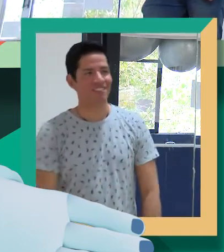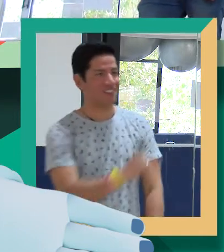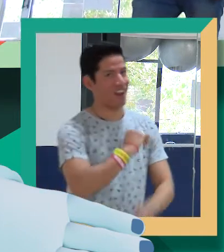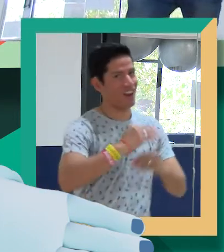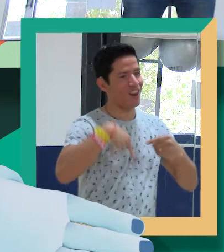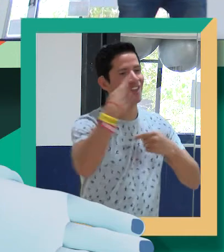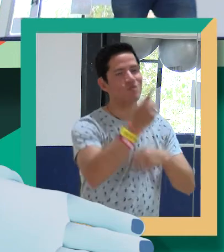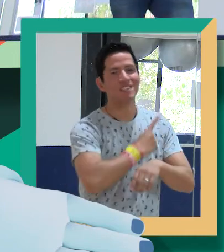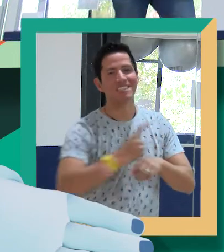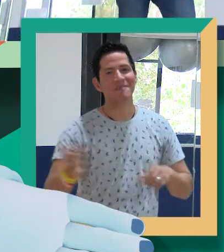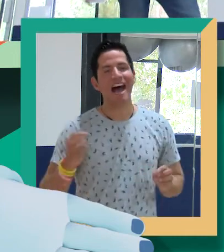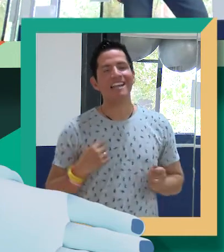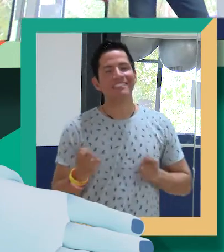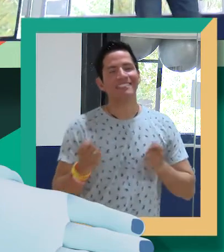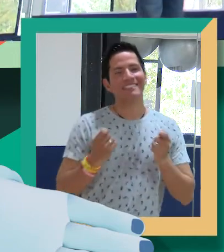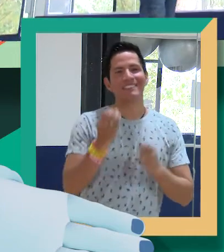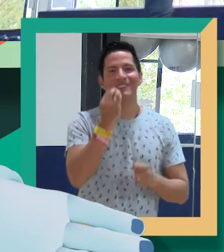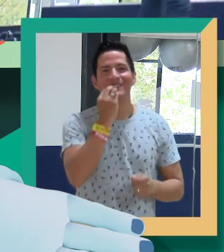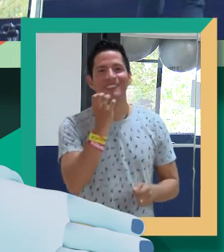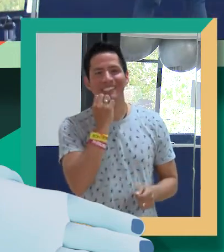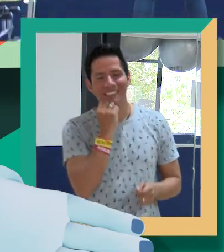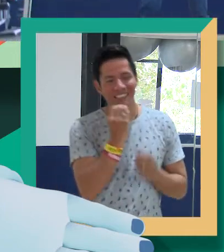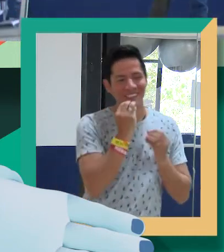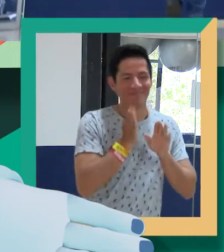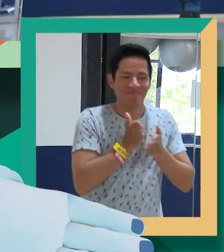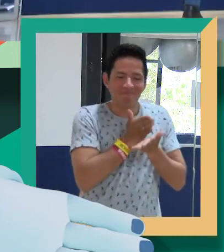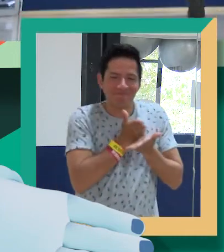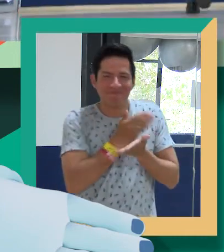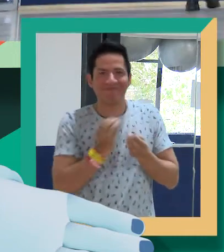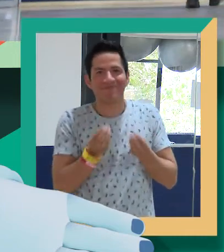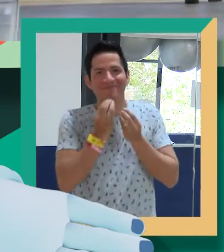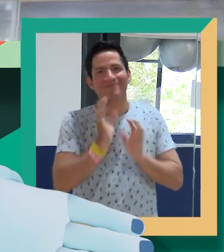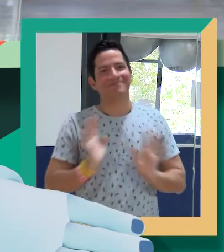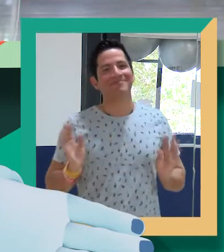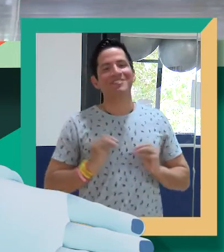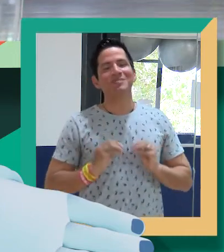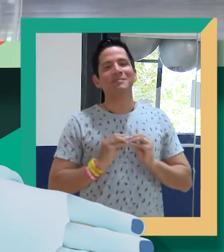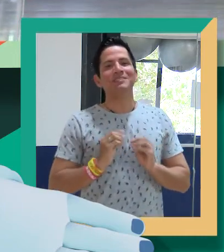Pero el resto de la semana me controlo. Así es como me preparo.